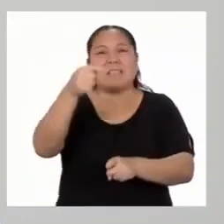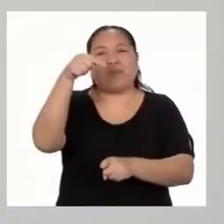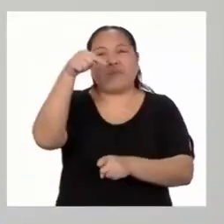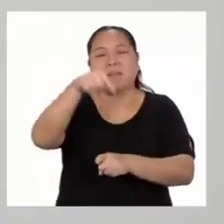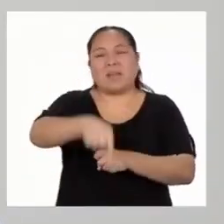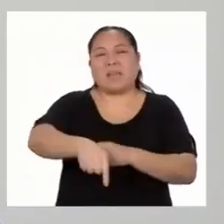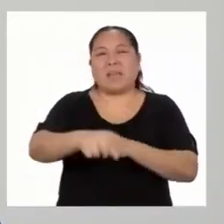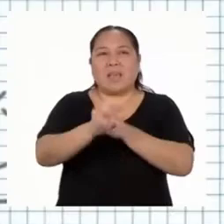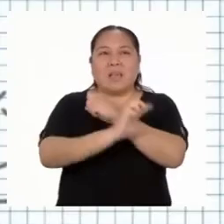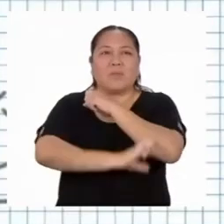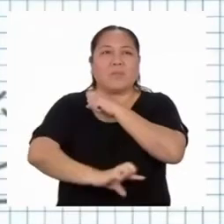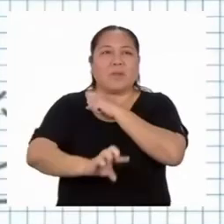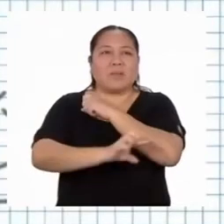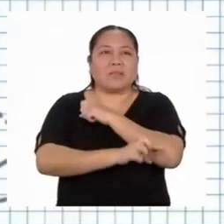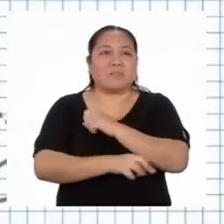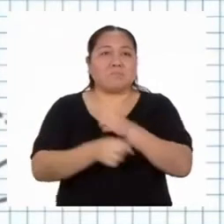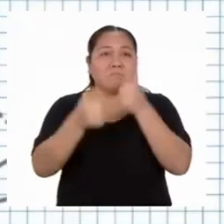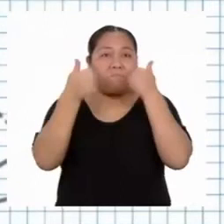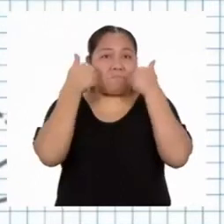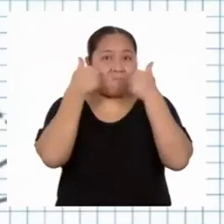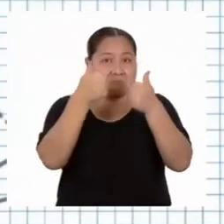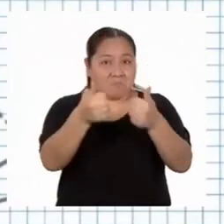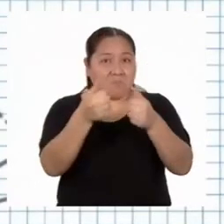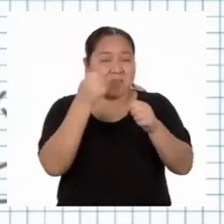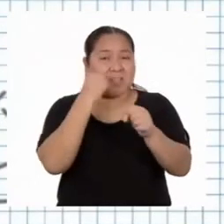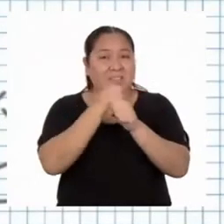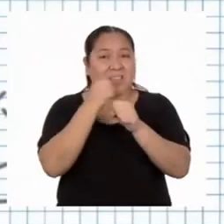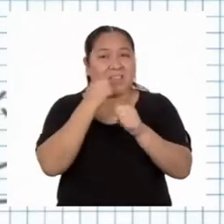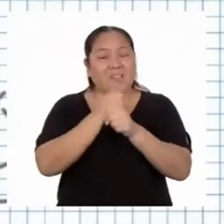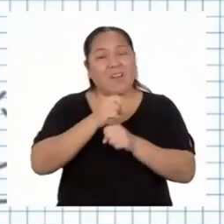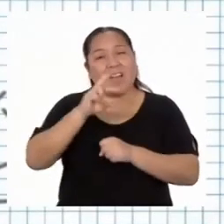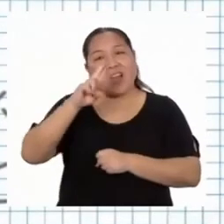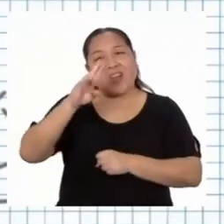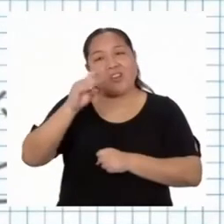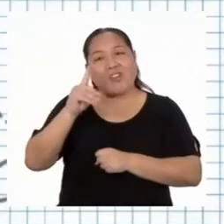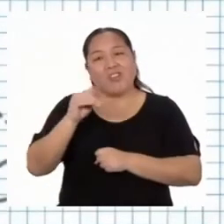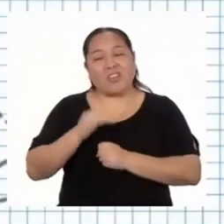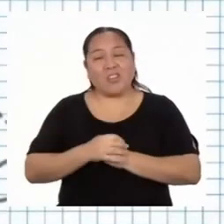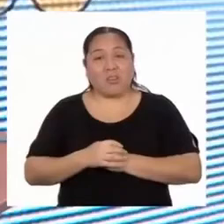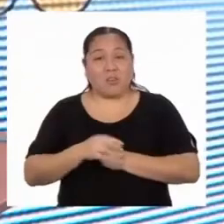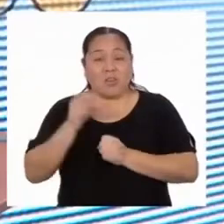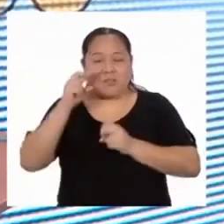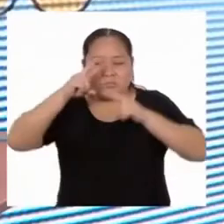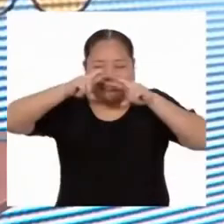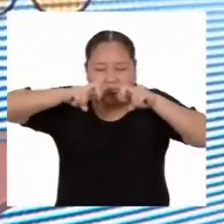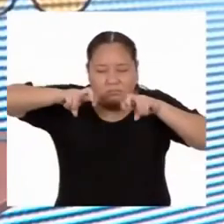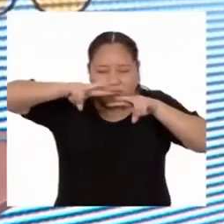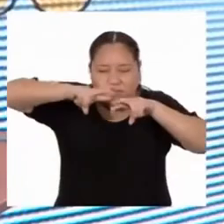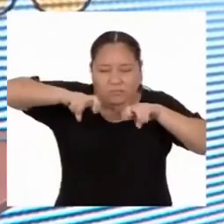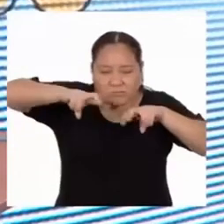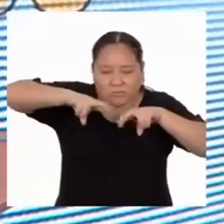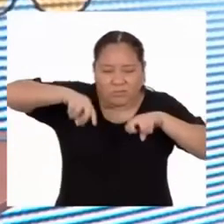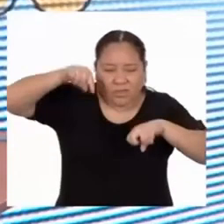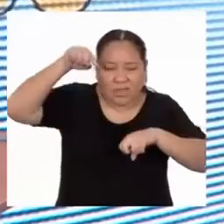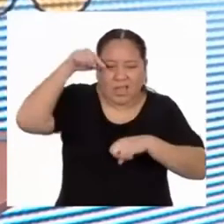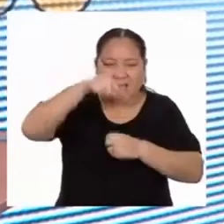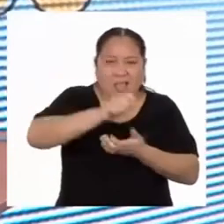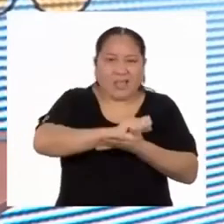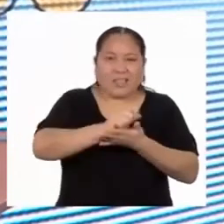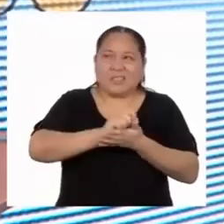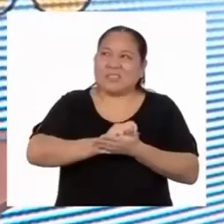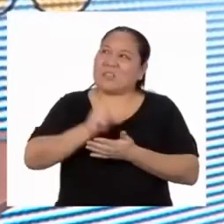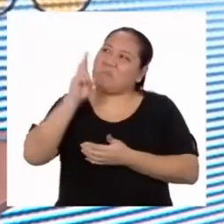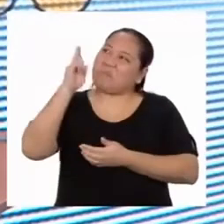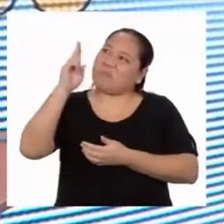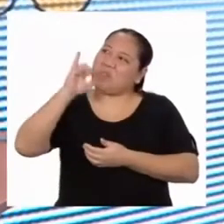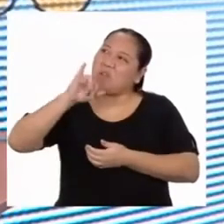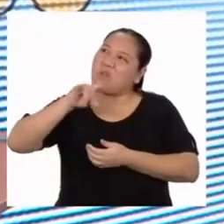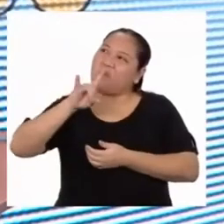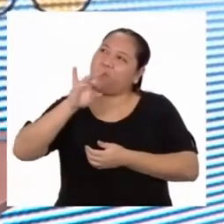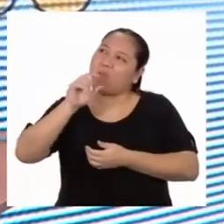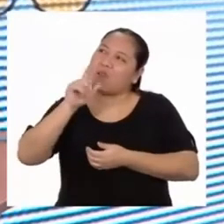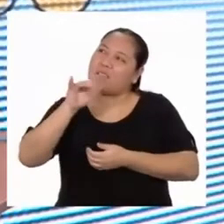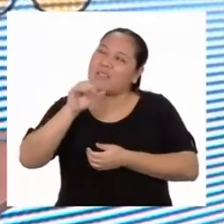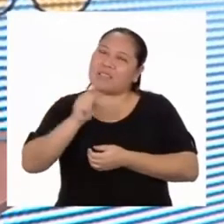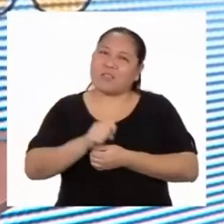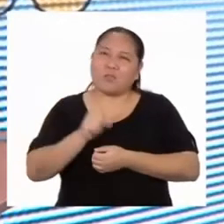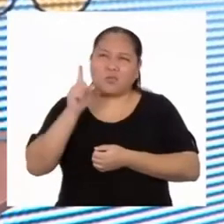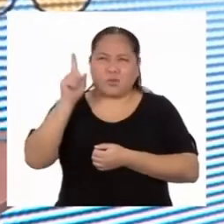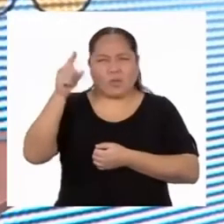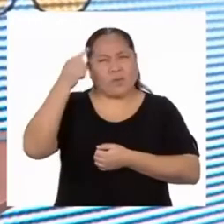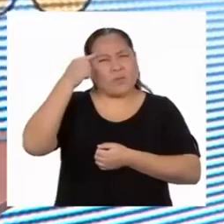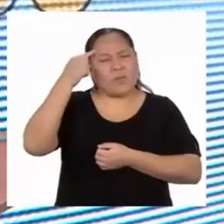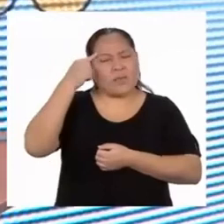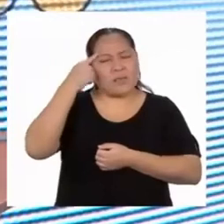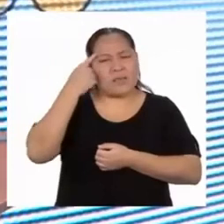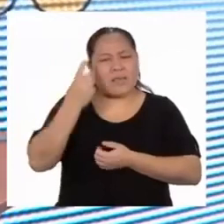trabajo, Rodrigo. Hemos analizado a profundidad el texto. Sí, profesora Yulisa, ¿usted cree que